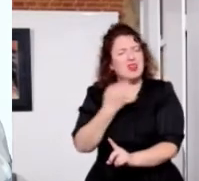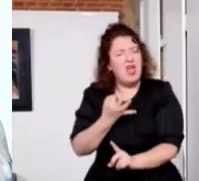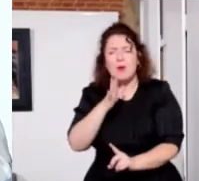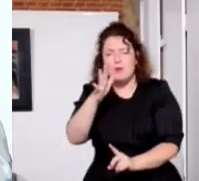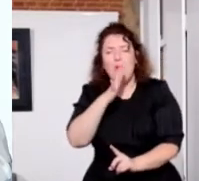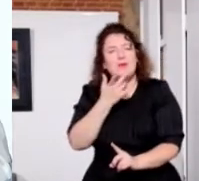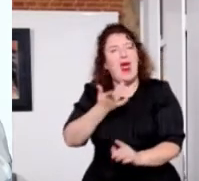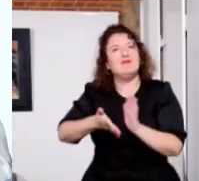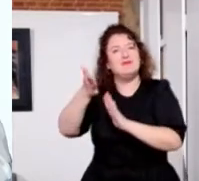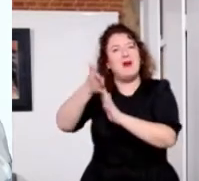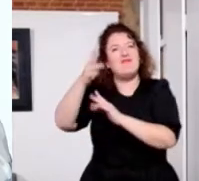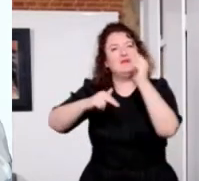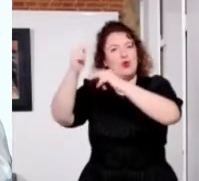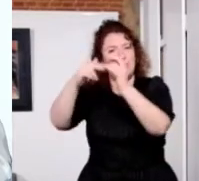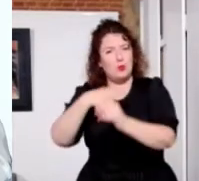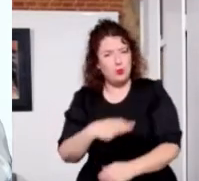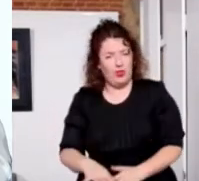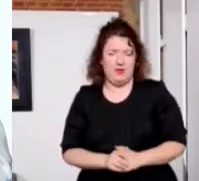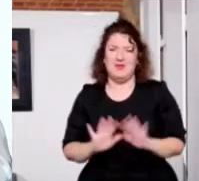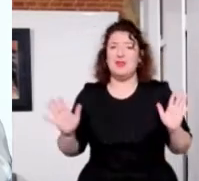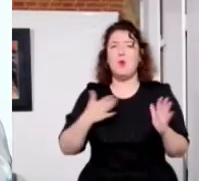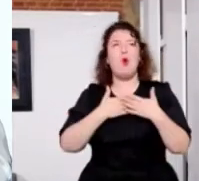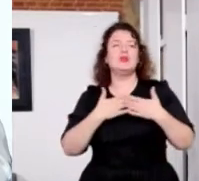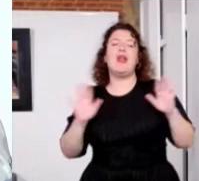Para que el voluntariado